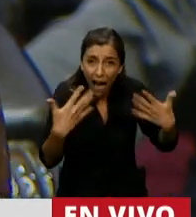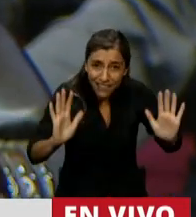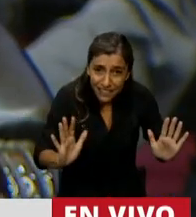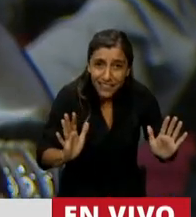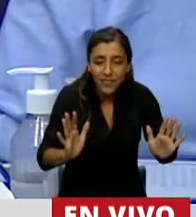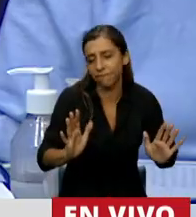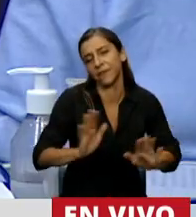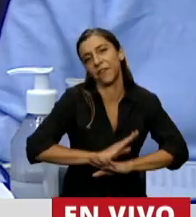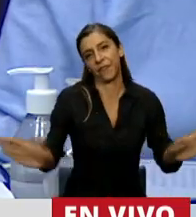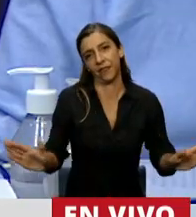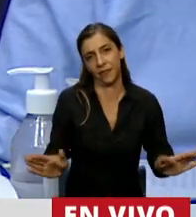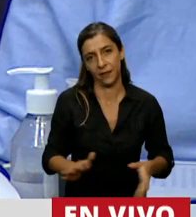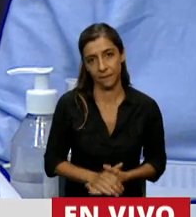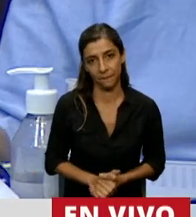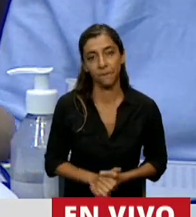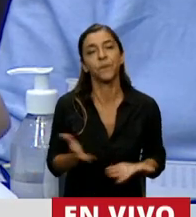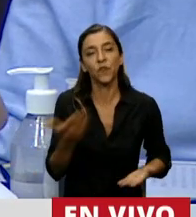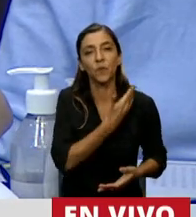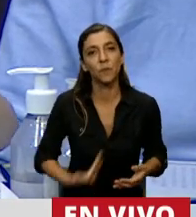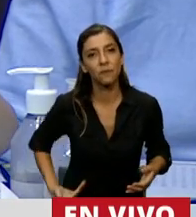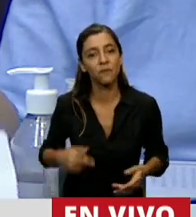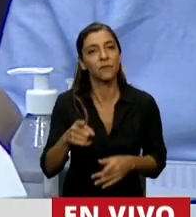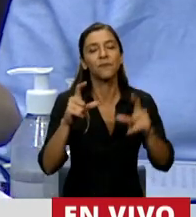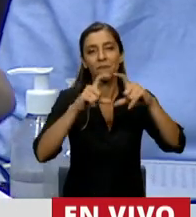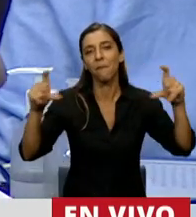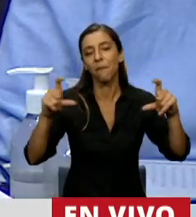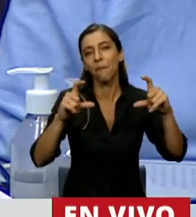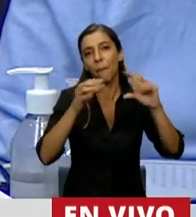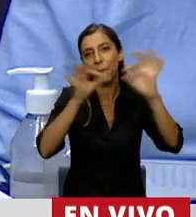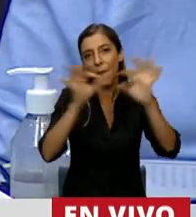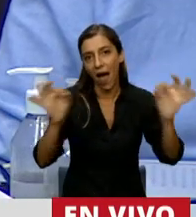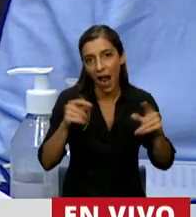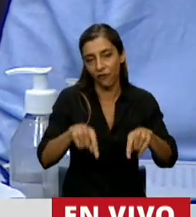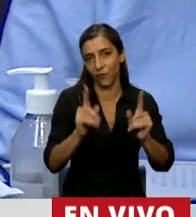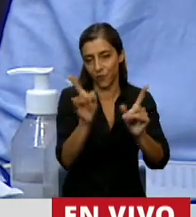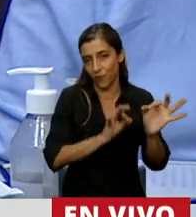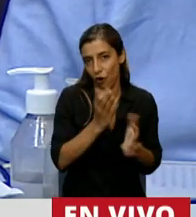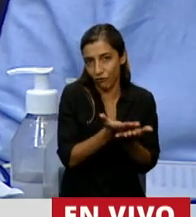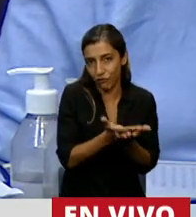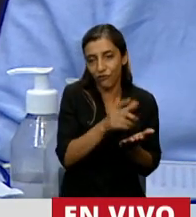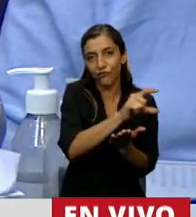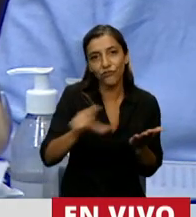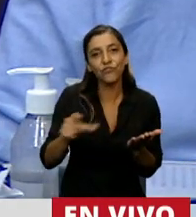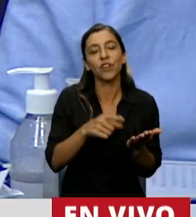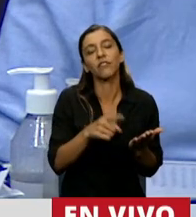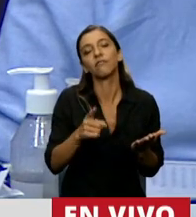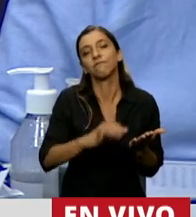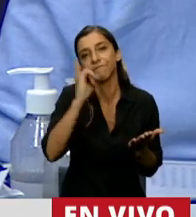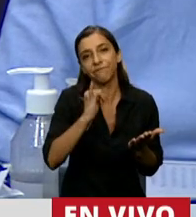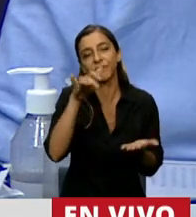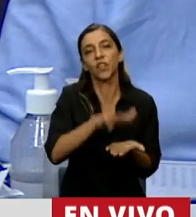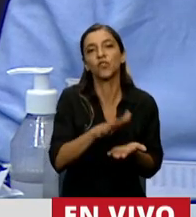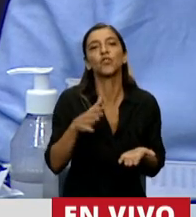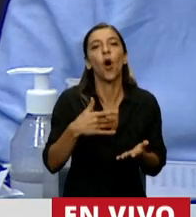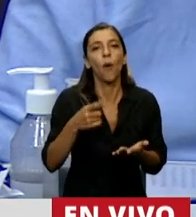Finalmente, presidente, en un párrafo apretado de los fundamentos de este proyecto de ley, que fue el cumplimiento de campaña de